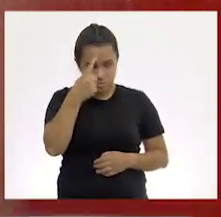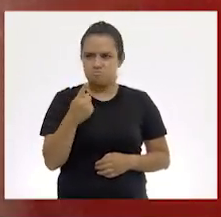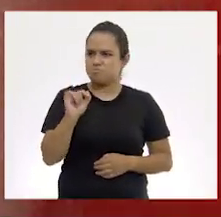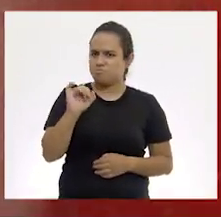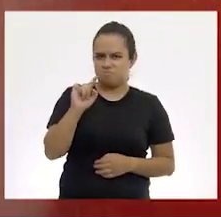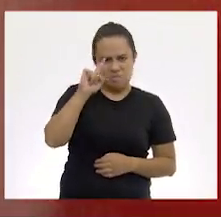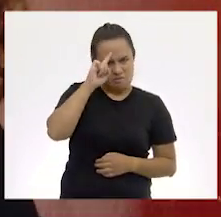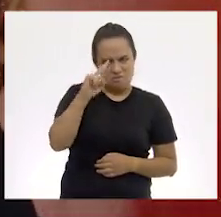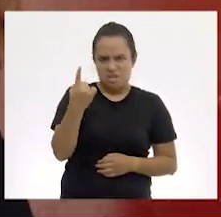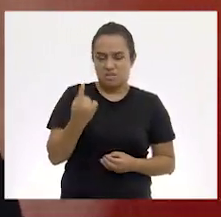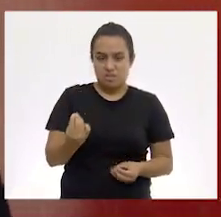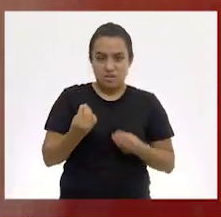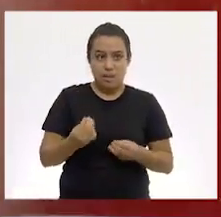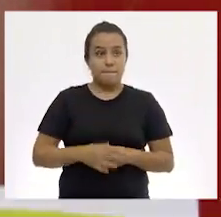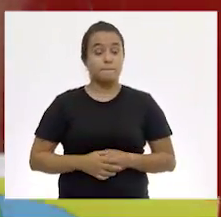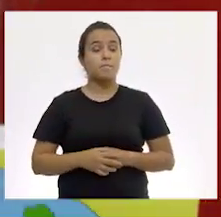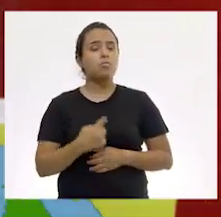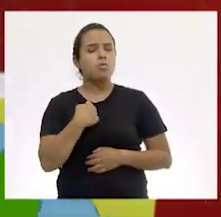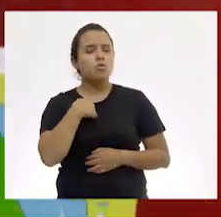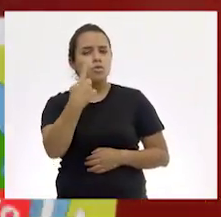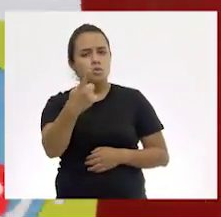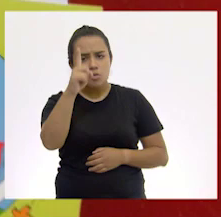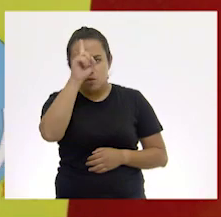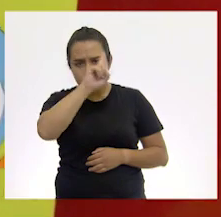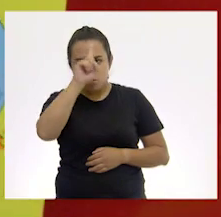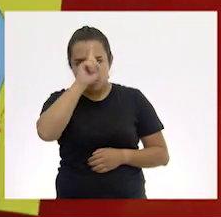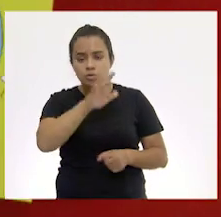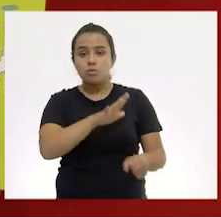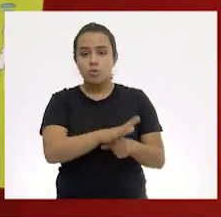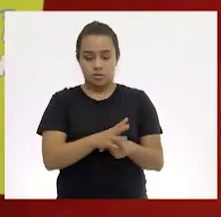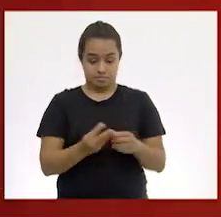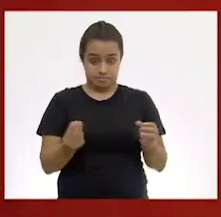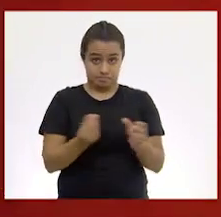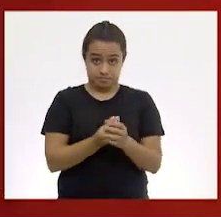fácil. Pues mi consejo sería que